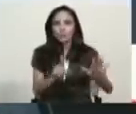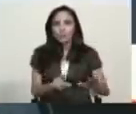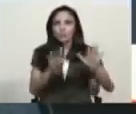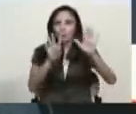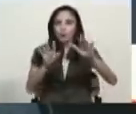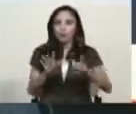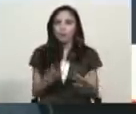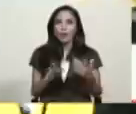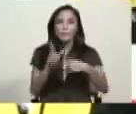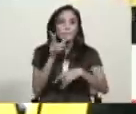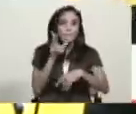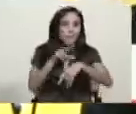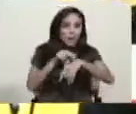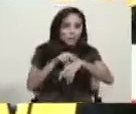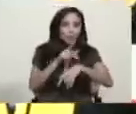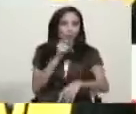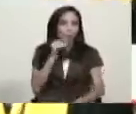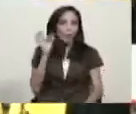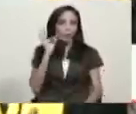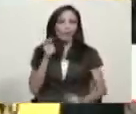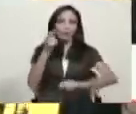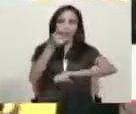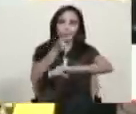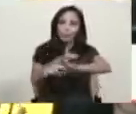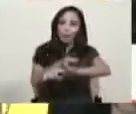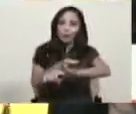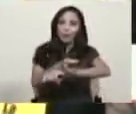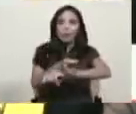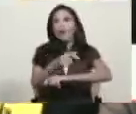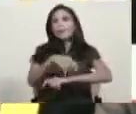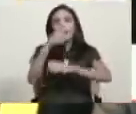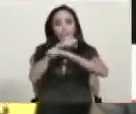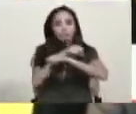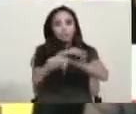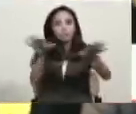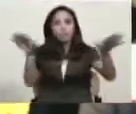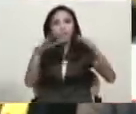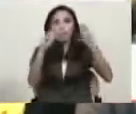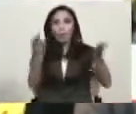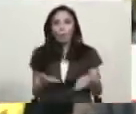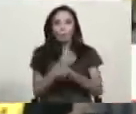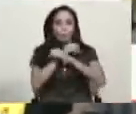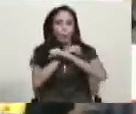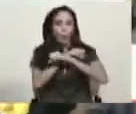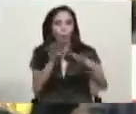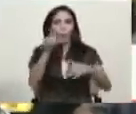1.469 médicos y médicas graduados para el mundo.